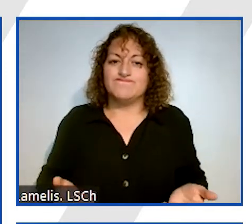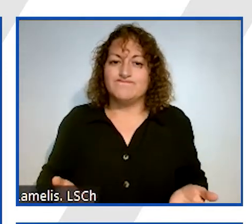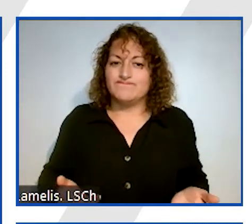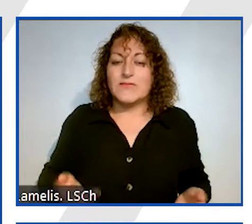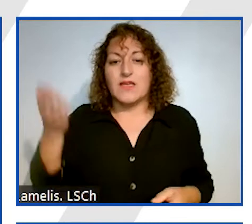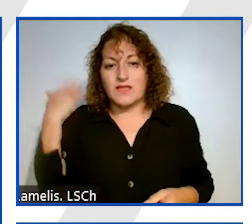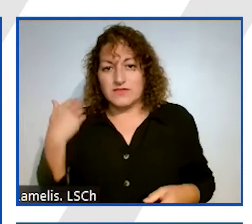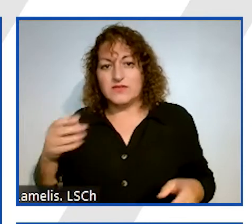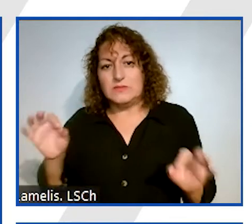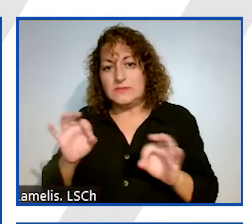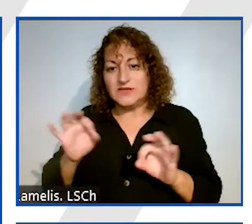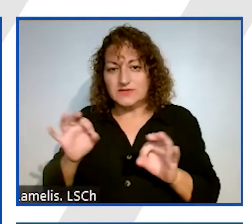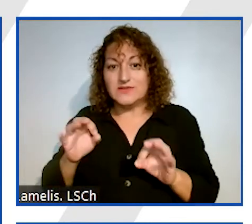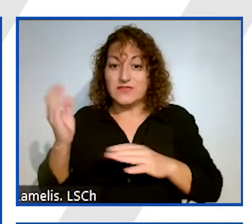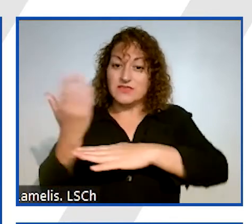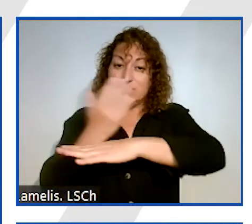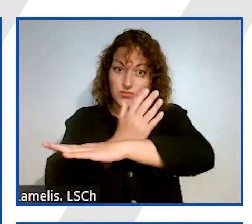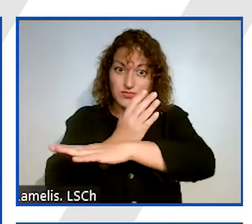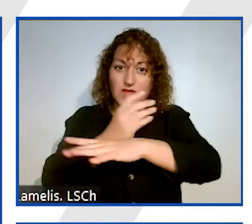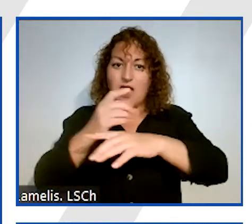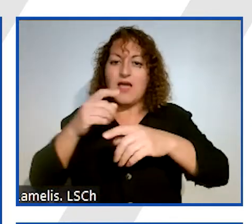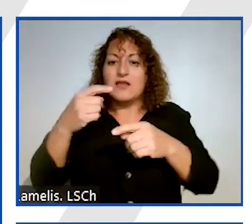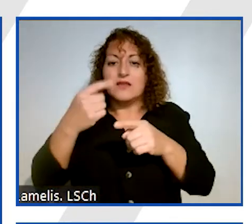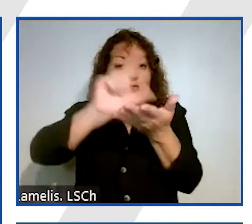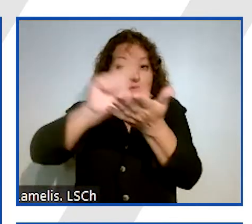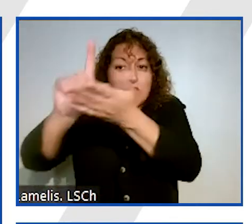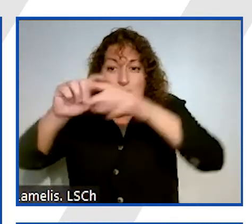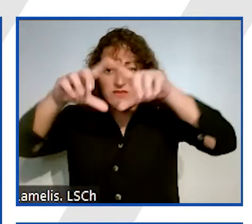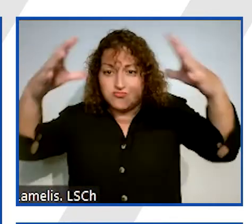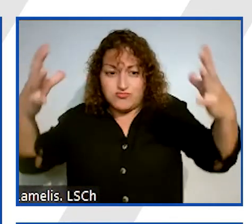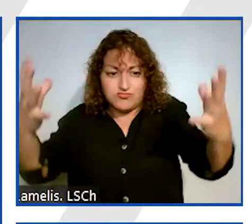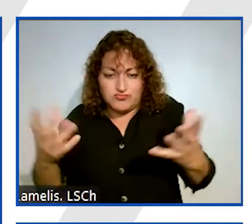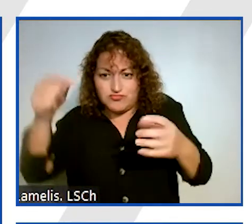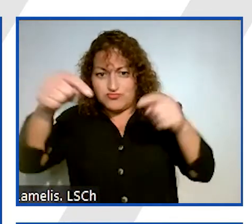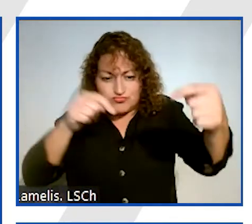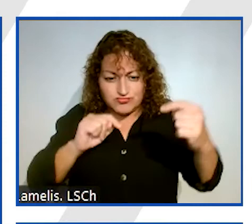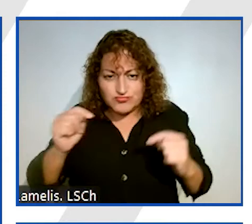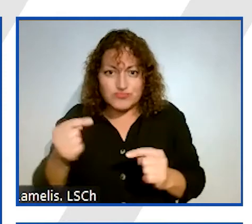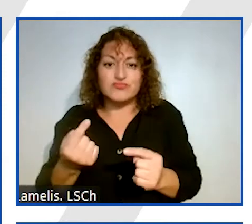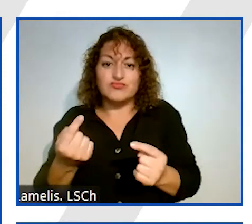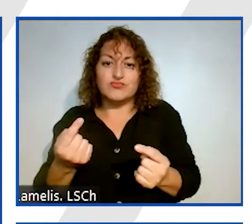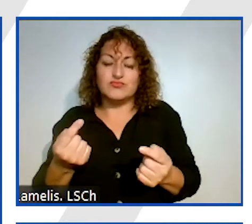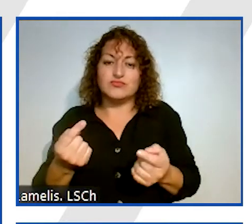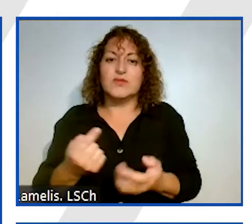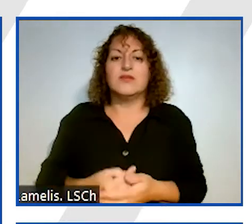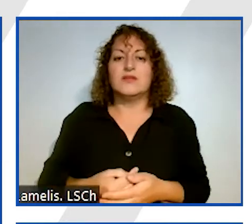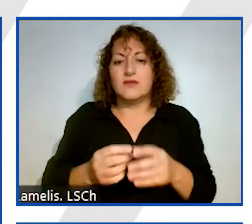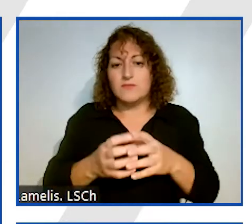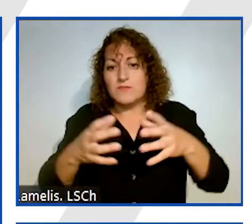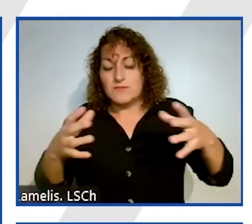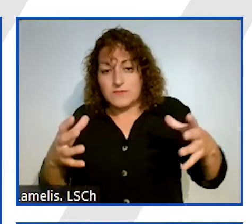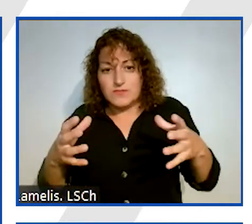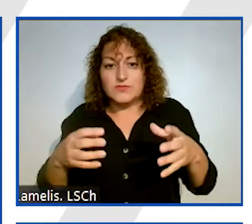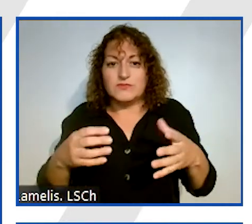anteriormente, han colonizado todos los ambientes, y eso hace que tengamos mucha interacción con ellos, son relativamente abundantes en las costas. Y